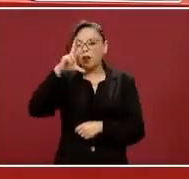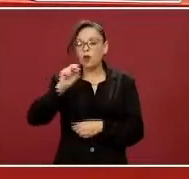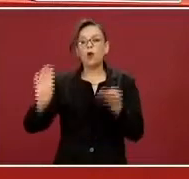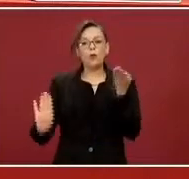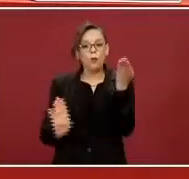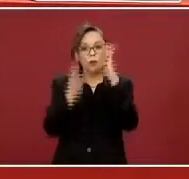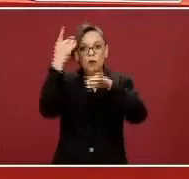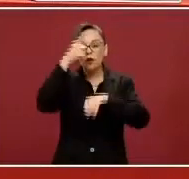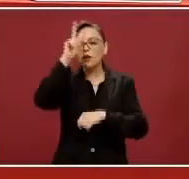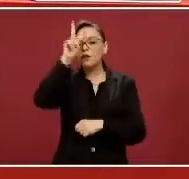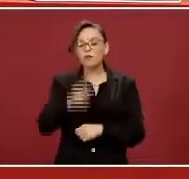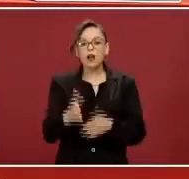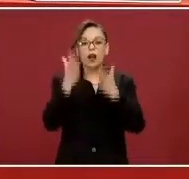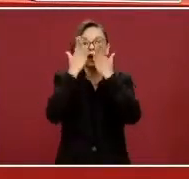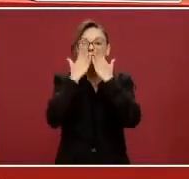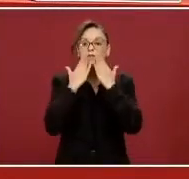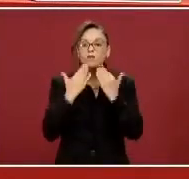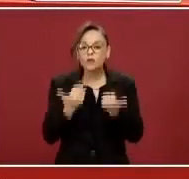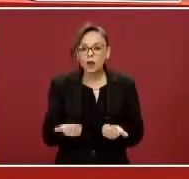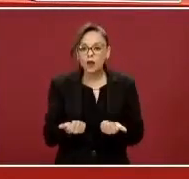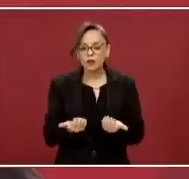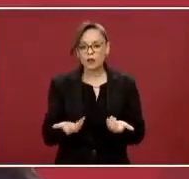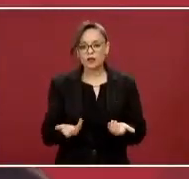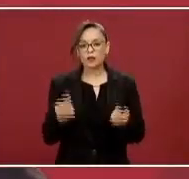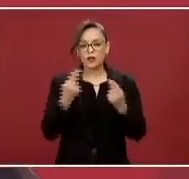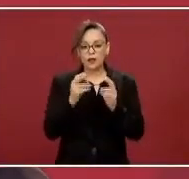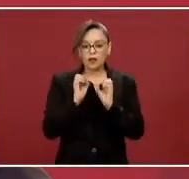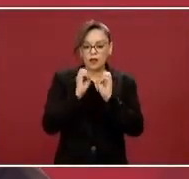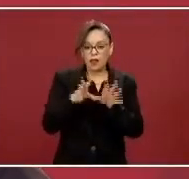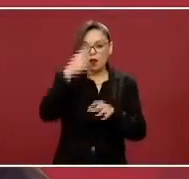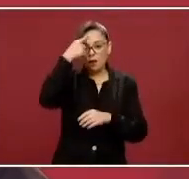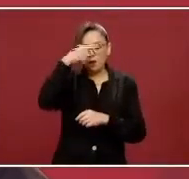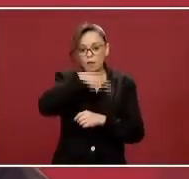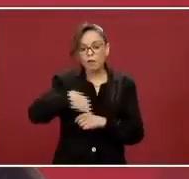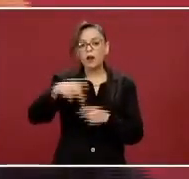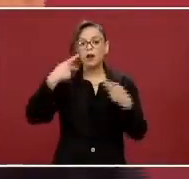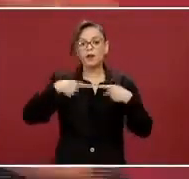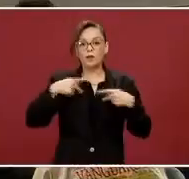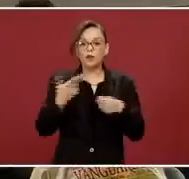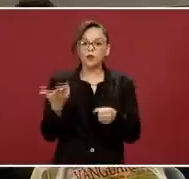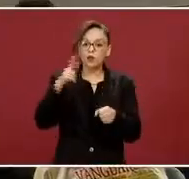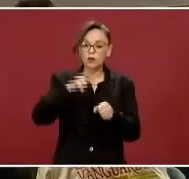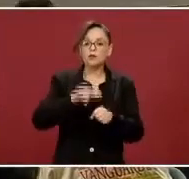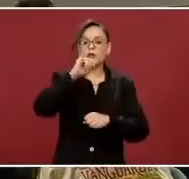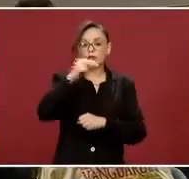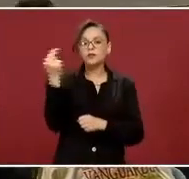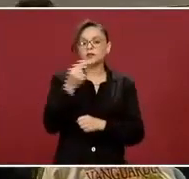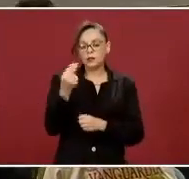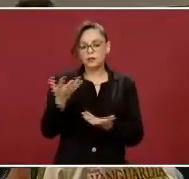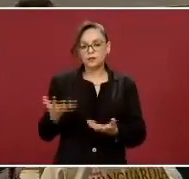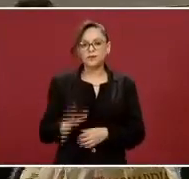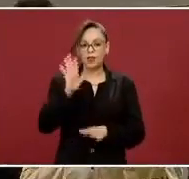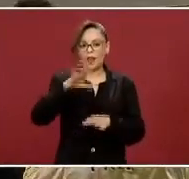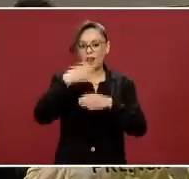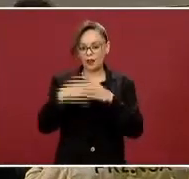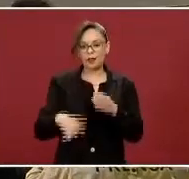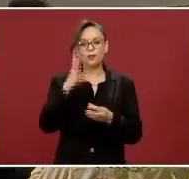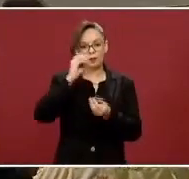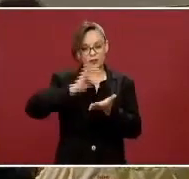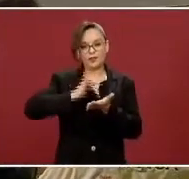donde no se necesita. Dejémoslo para quien sí lo necesita. Aquí terminamos. Muchas gracias.